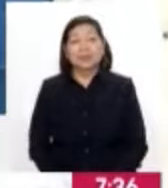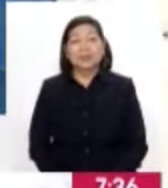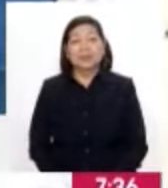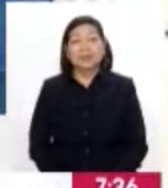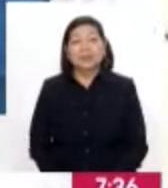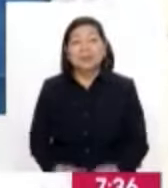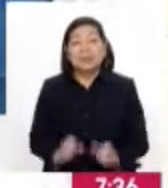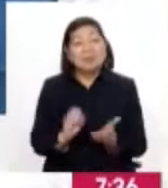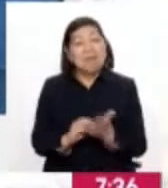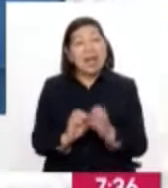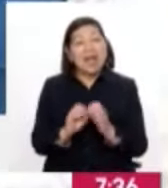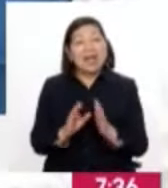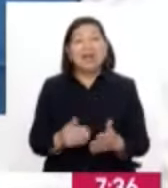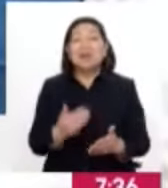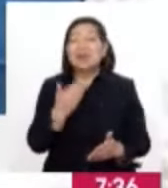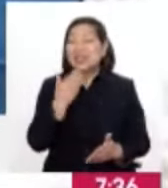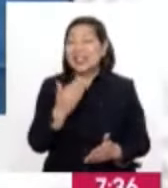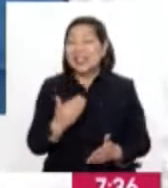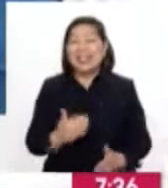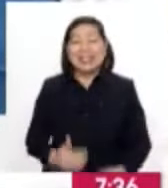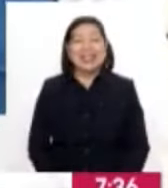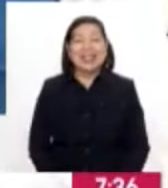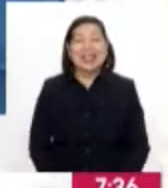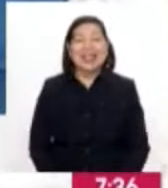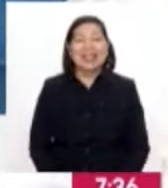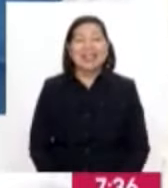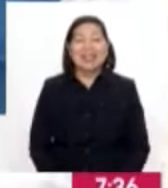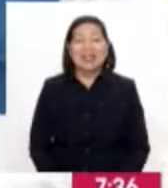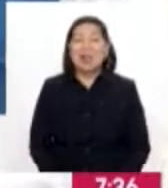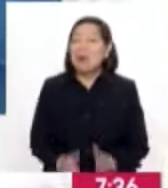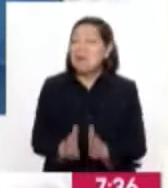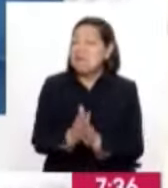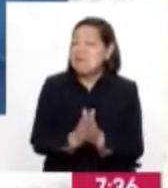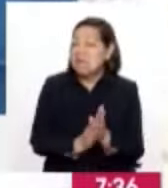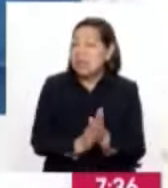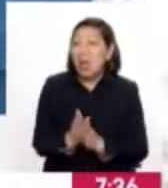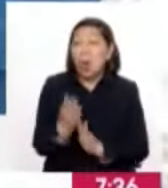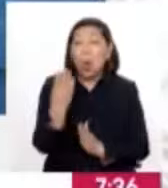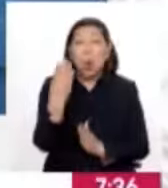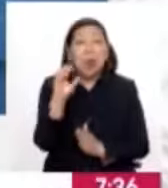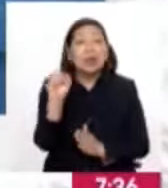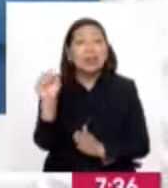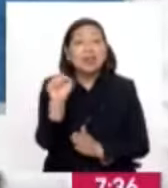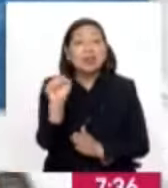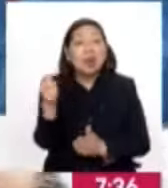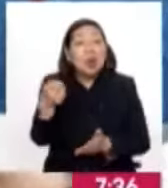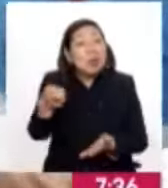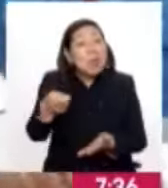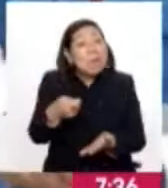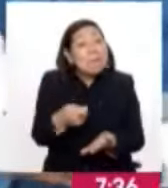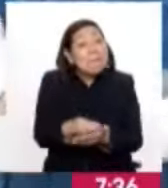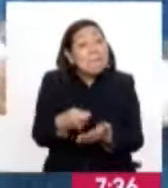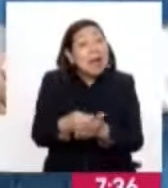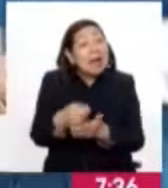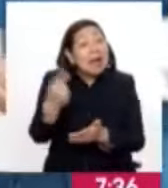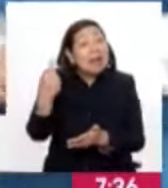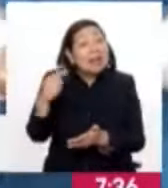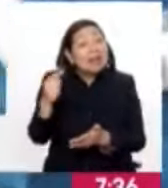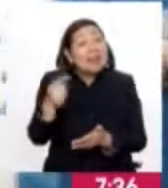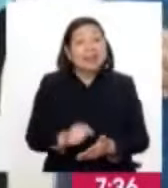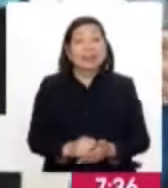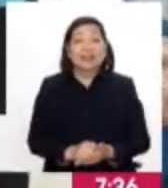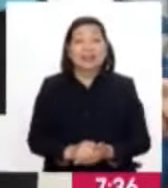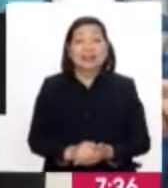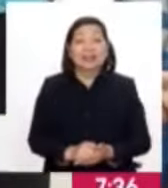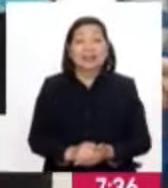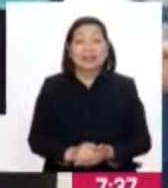nos queda bastante claro ahora. Muchísimas gracias, Pavel. Un beneficio, 40 soles es lo que los taxistas